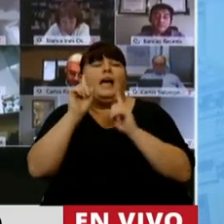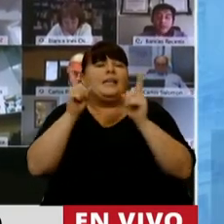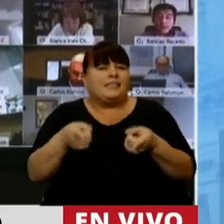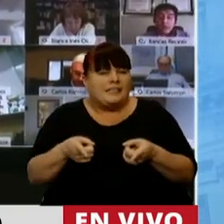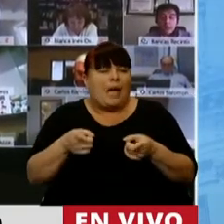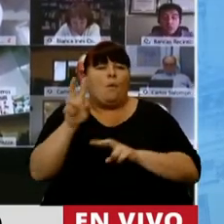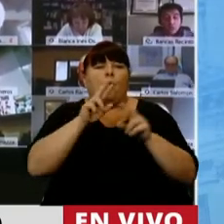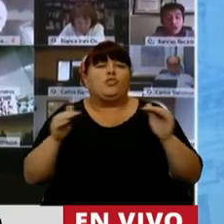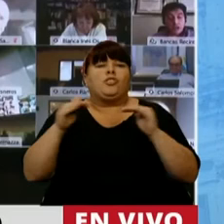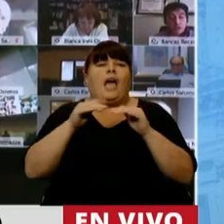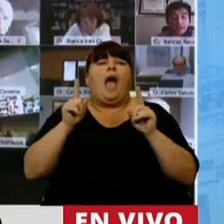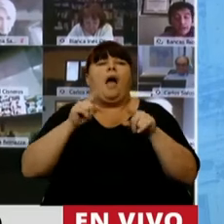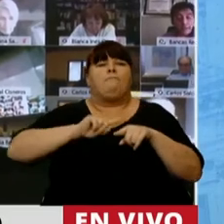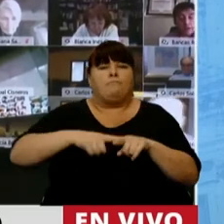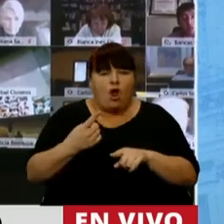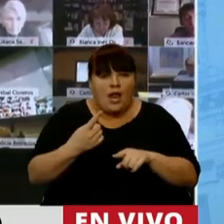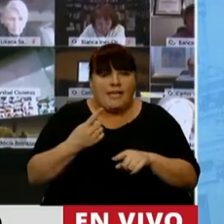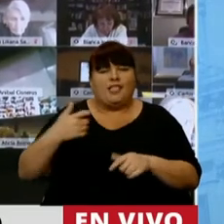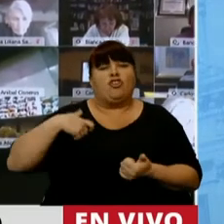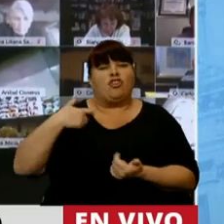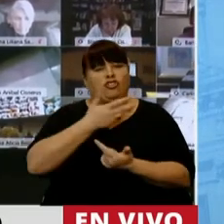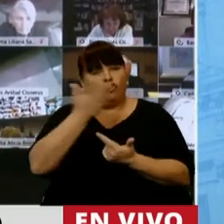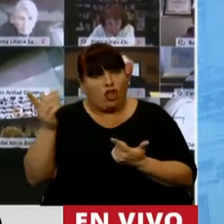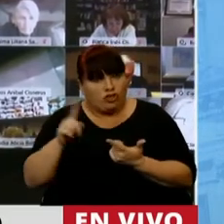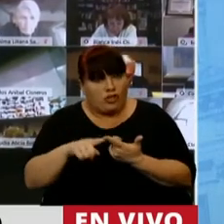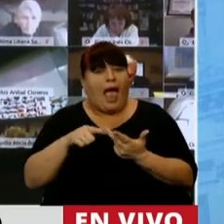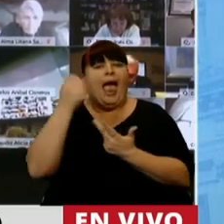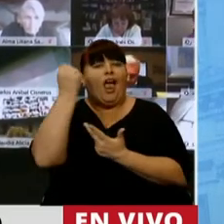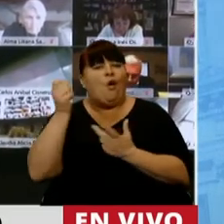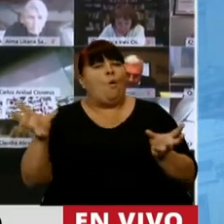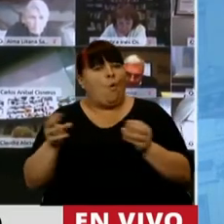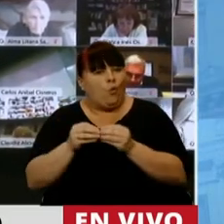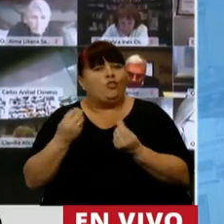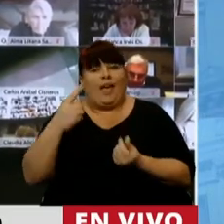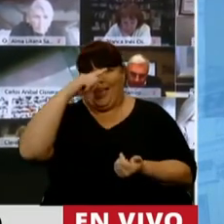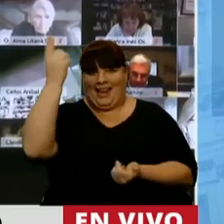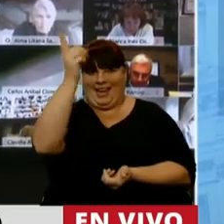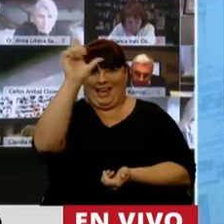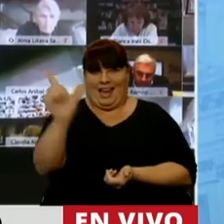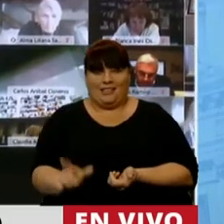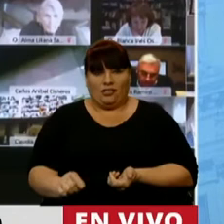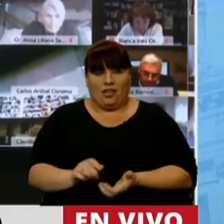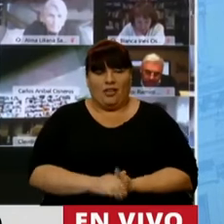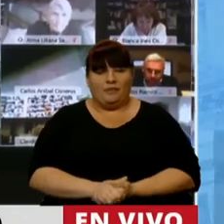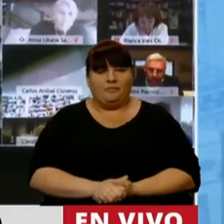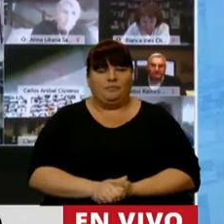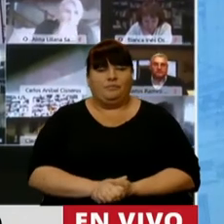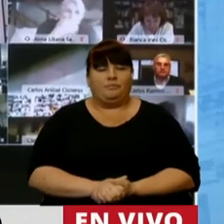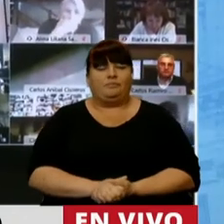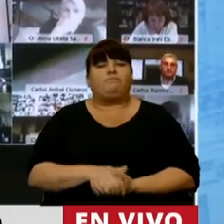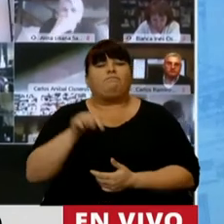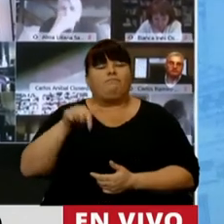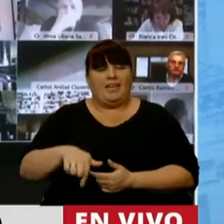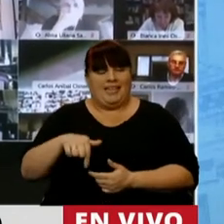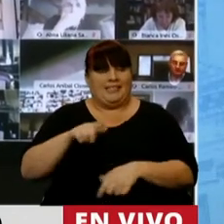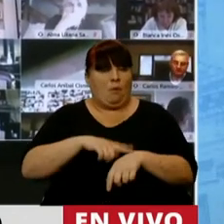incluye un equilibrio político, social y económico a nivel nacional, elemento